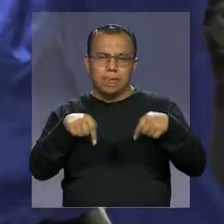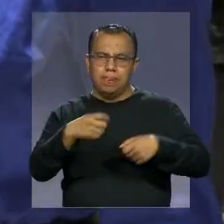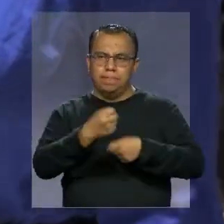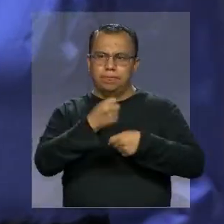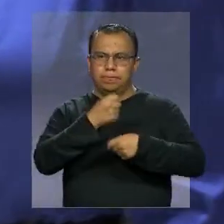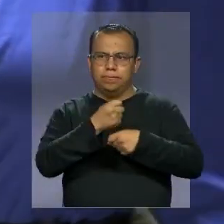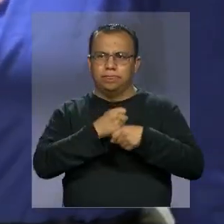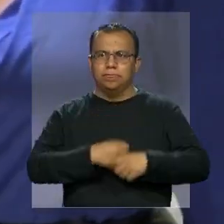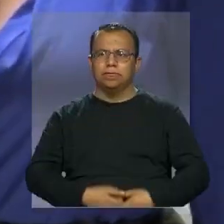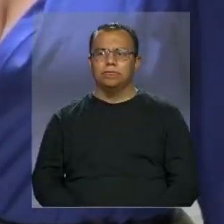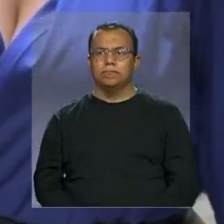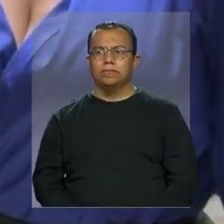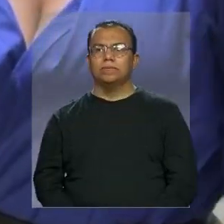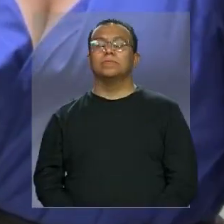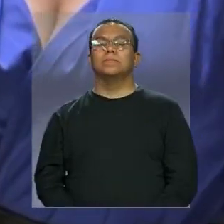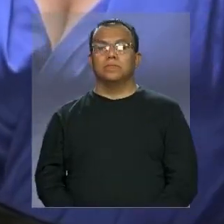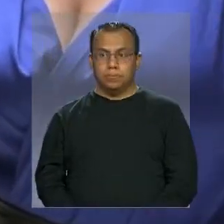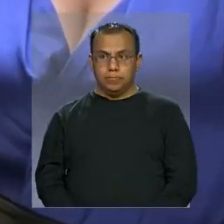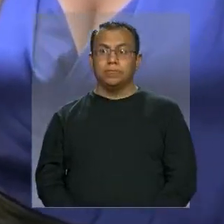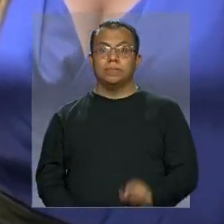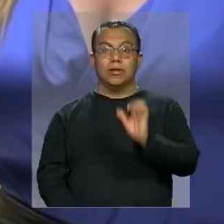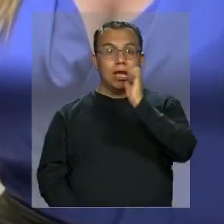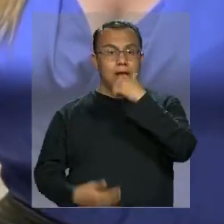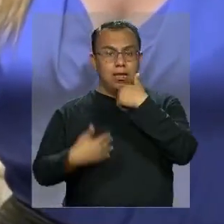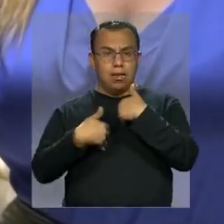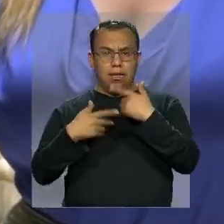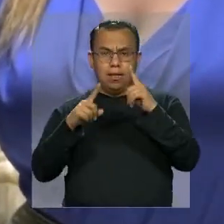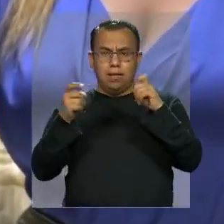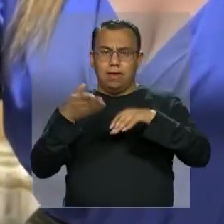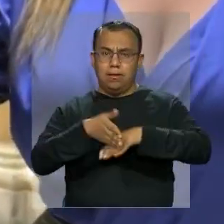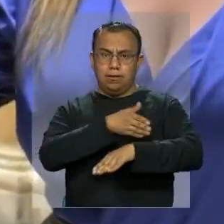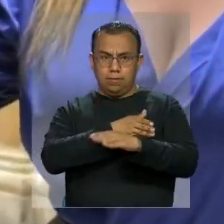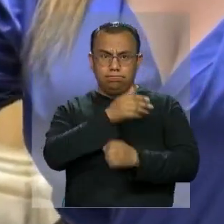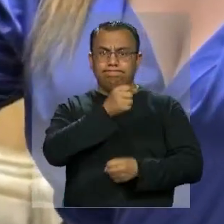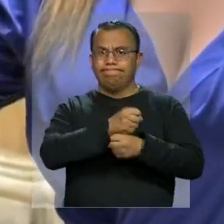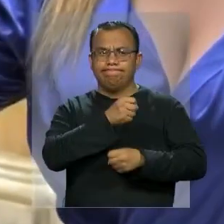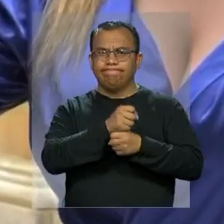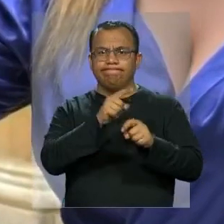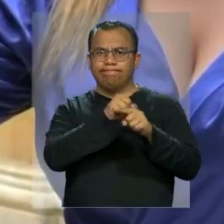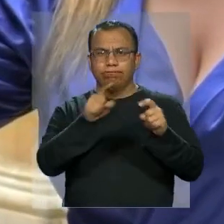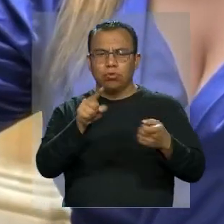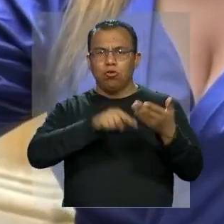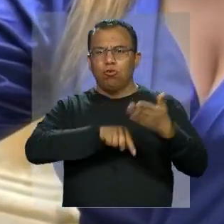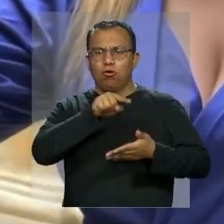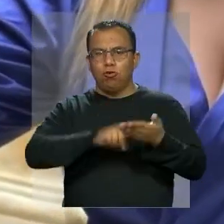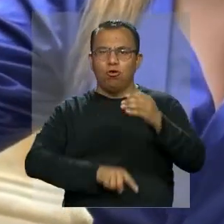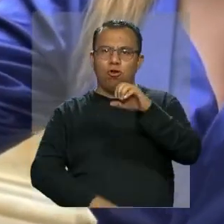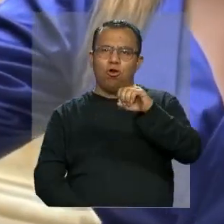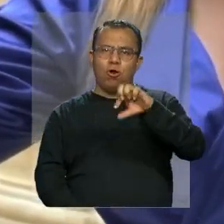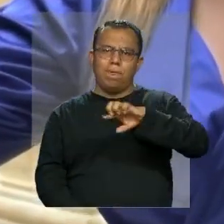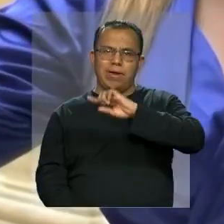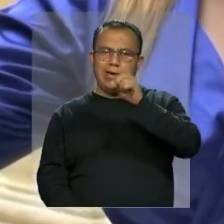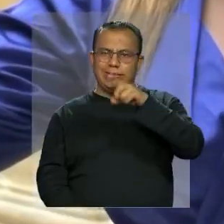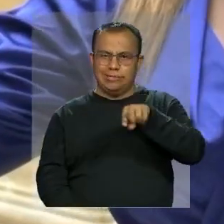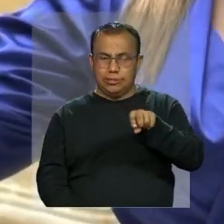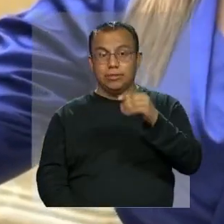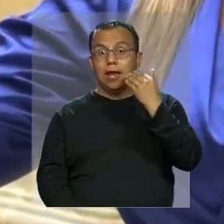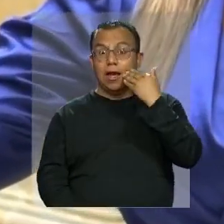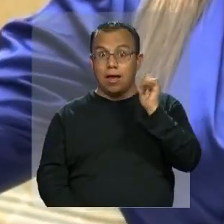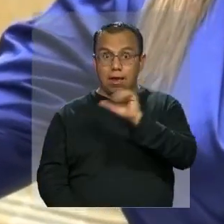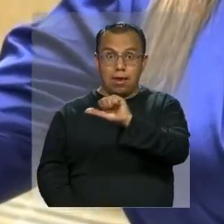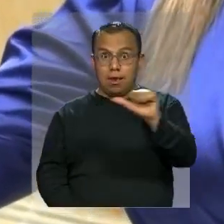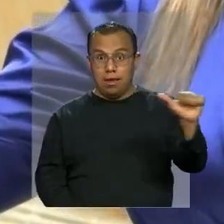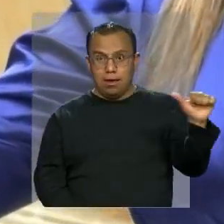el Legislativo? Pues bueno, las víctimas son personas que estaban en su mayoría en contratos de prestación de servicios, mujeres